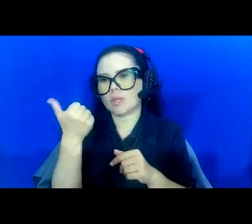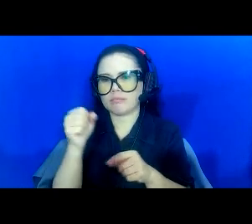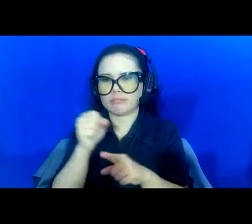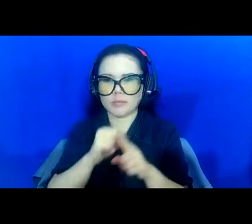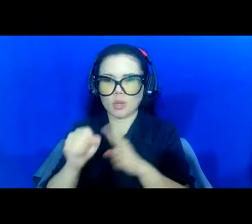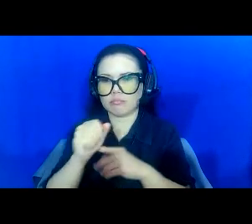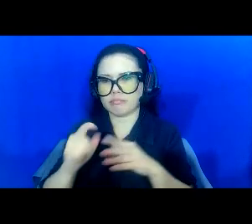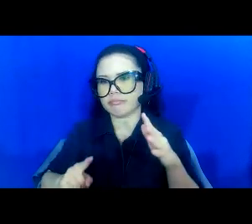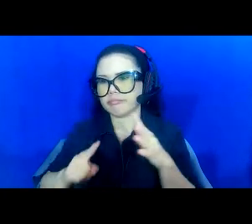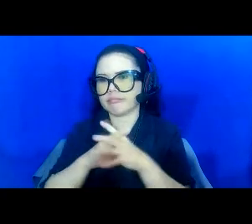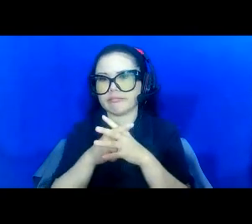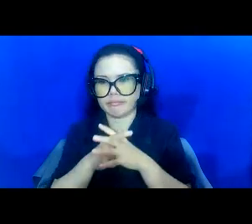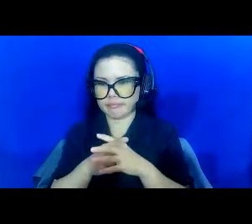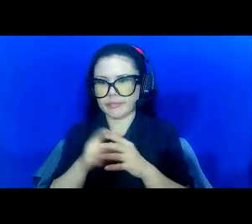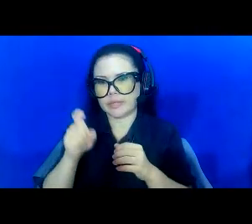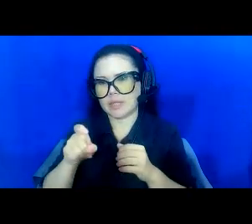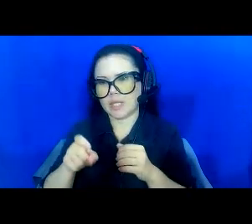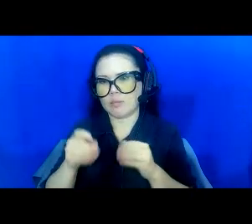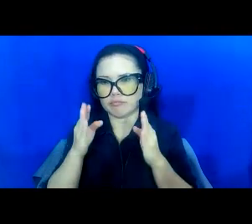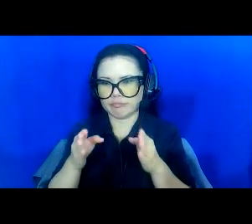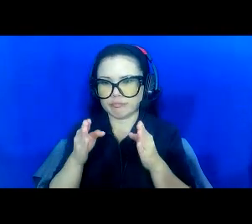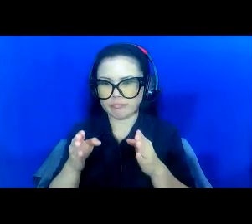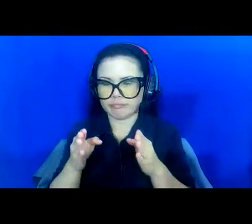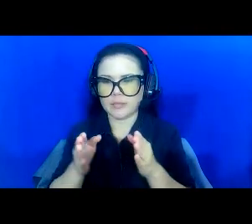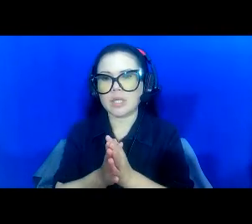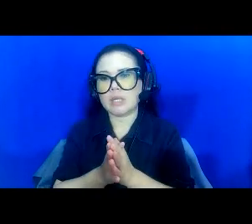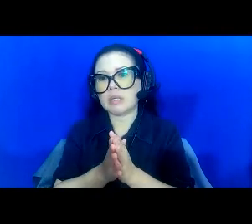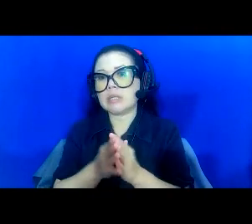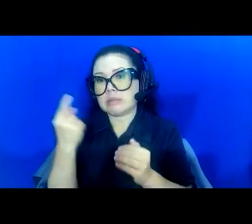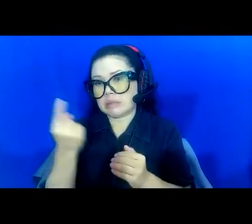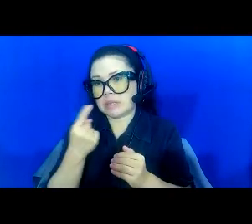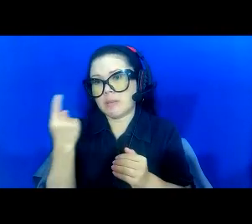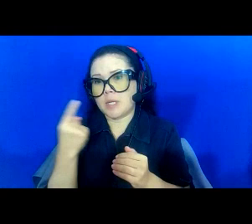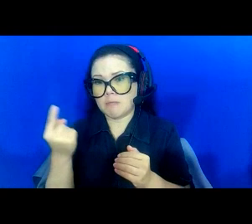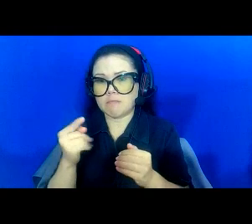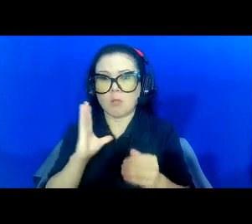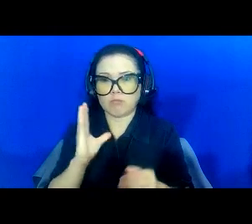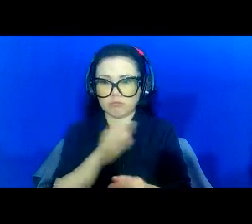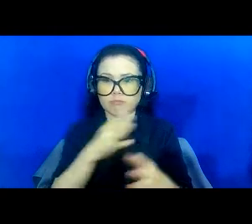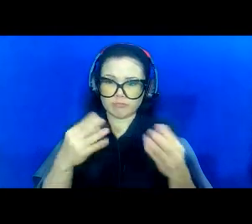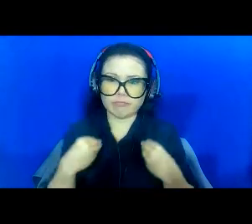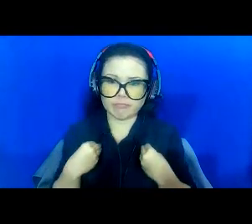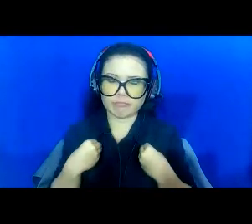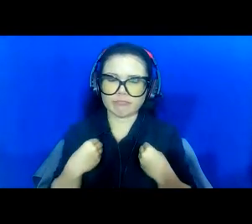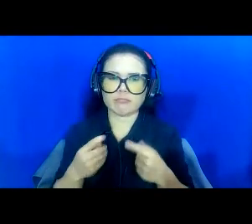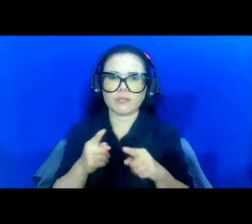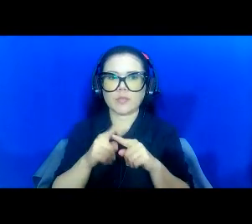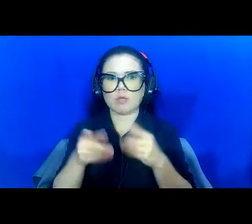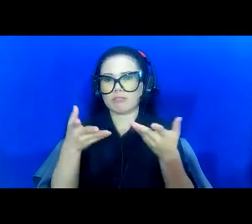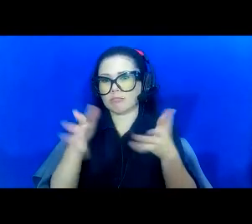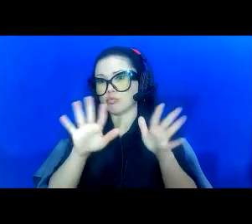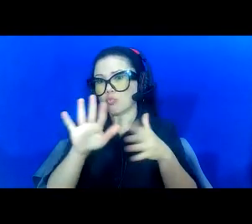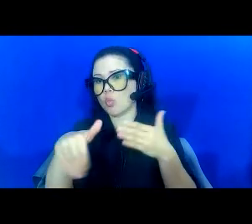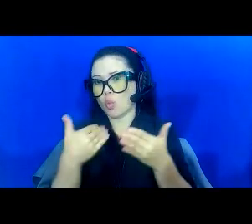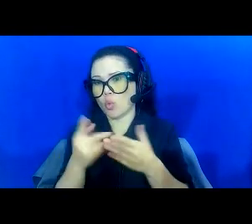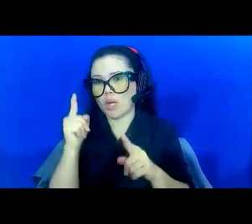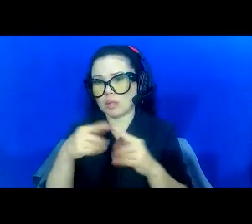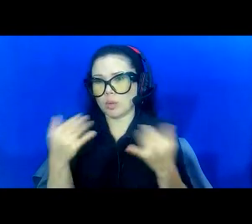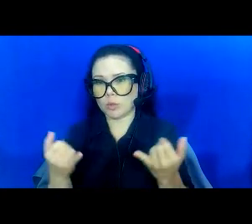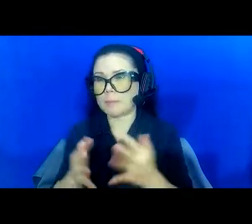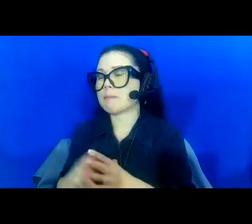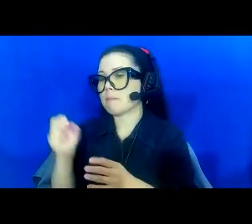en consonancia con esos usos aprobados y lo que establecen los acuerdos. Así que al momento eso es lo que tenemos. Y ahí importante, ¿verdad?, es que cada una de estas requiere